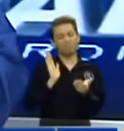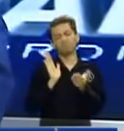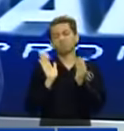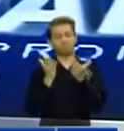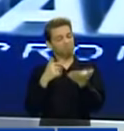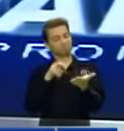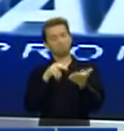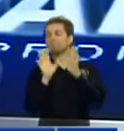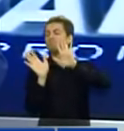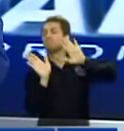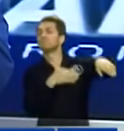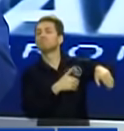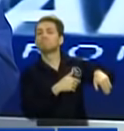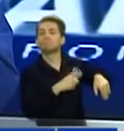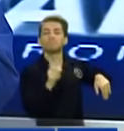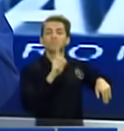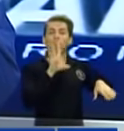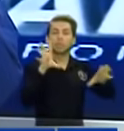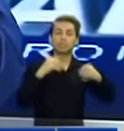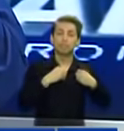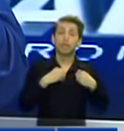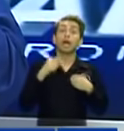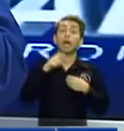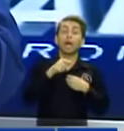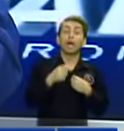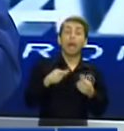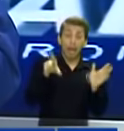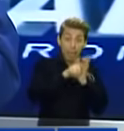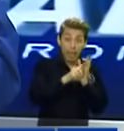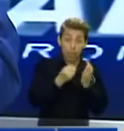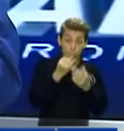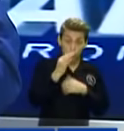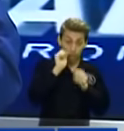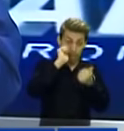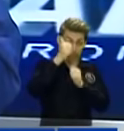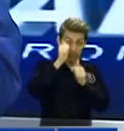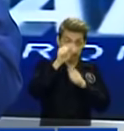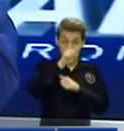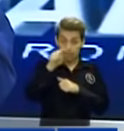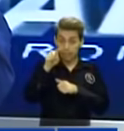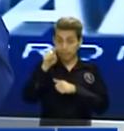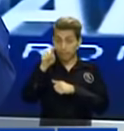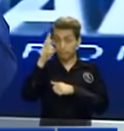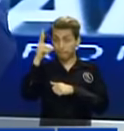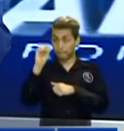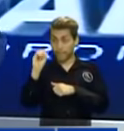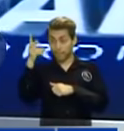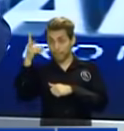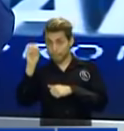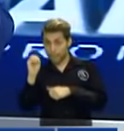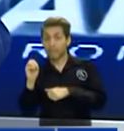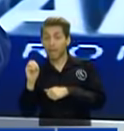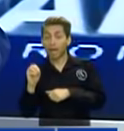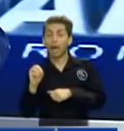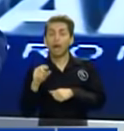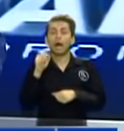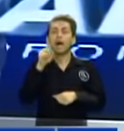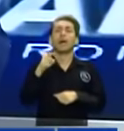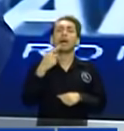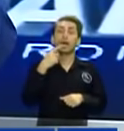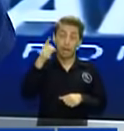rechazar el veto. ¿Qué pasó? Entre que eso hizo el Congreso y el día de hoy van 12